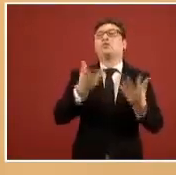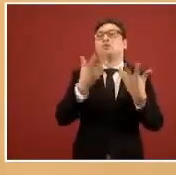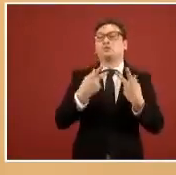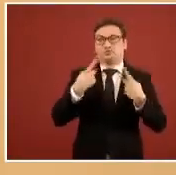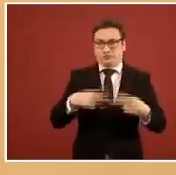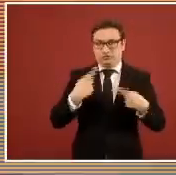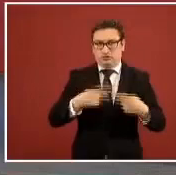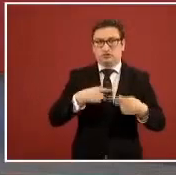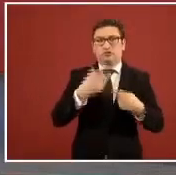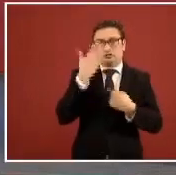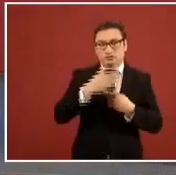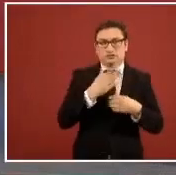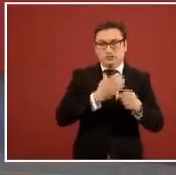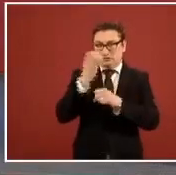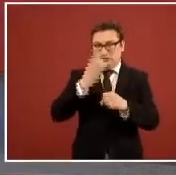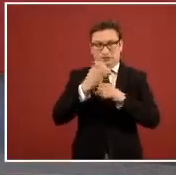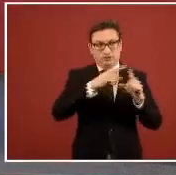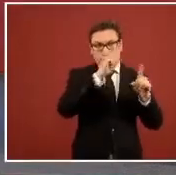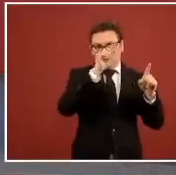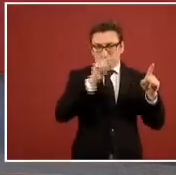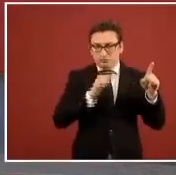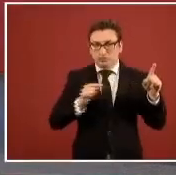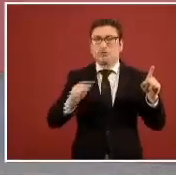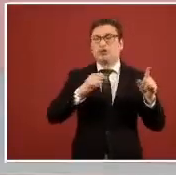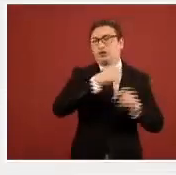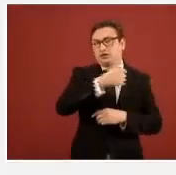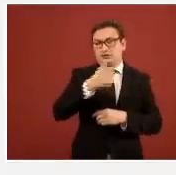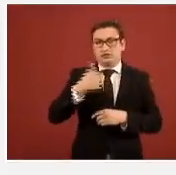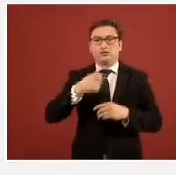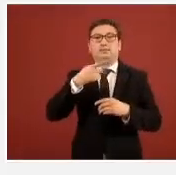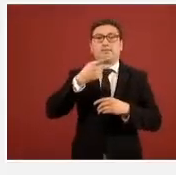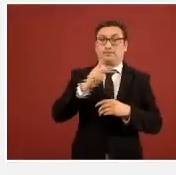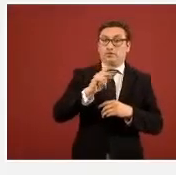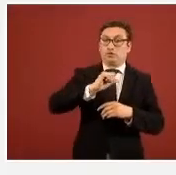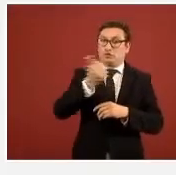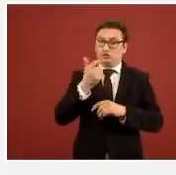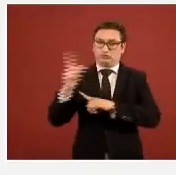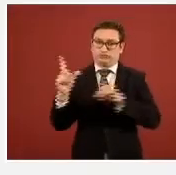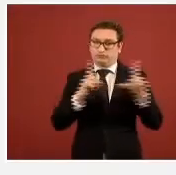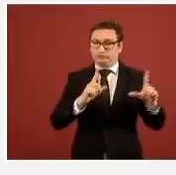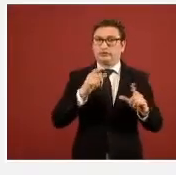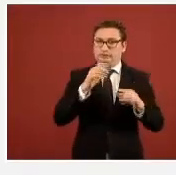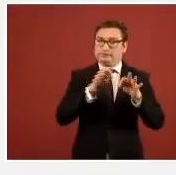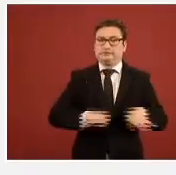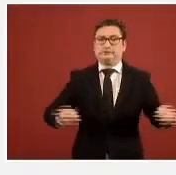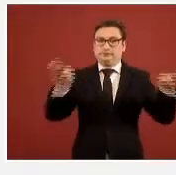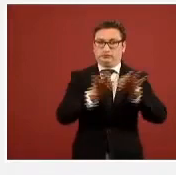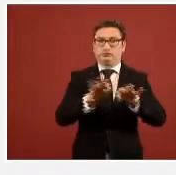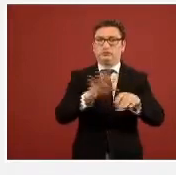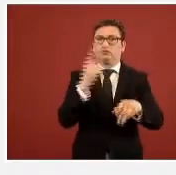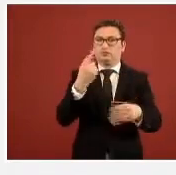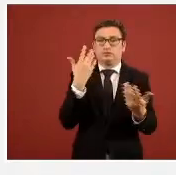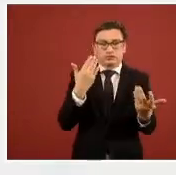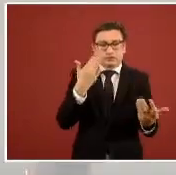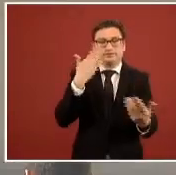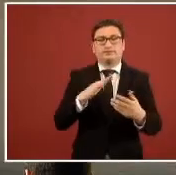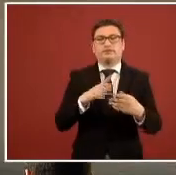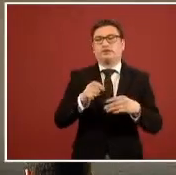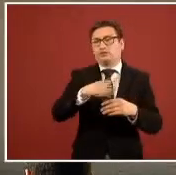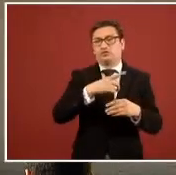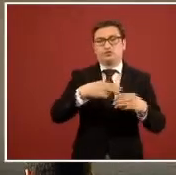que hay por cada uno de los estados, pero realmente en la siguiente diapositiva es la importante porque vemos